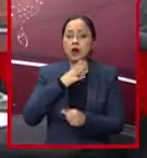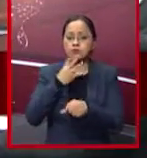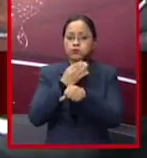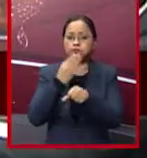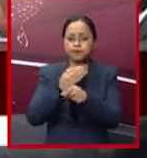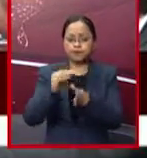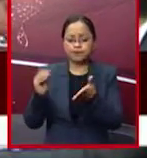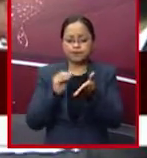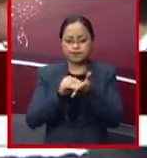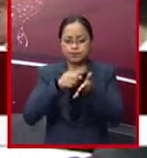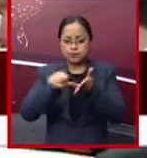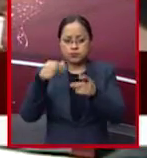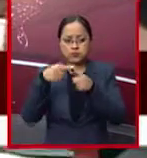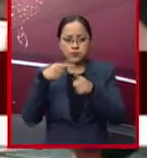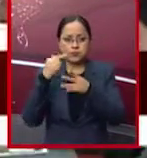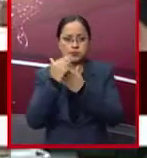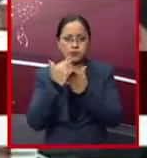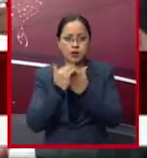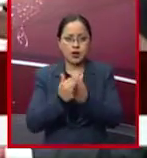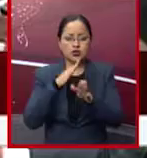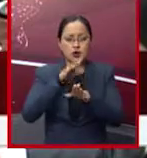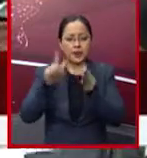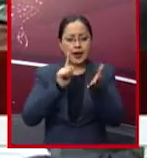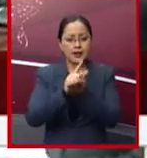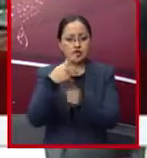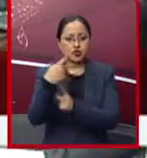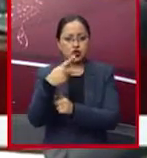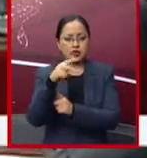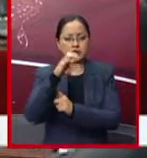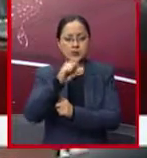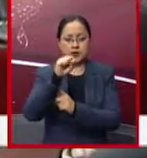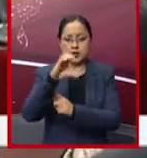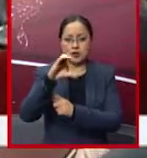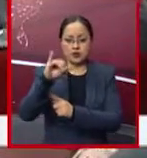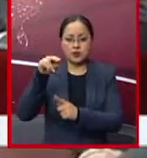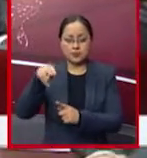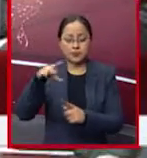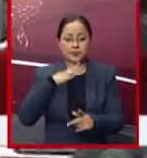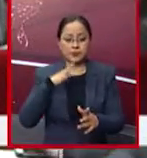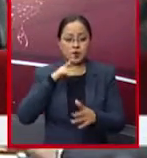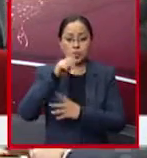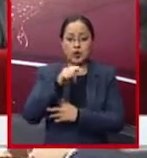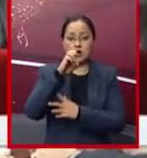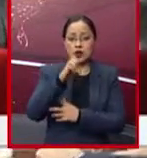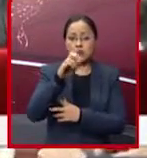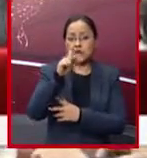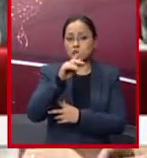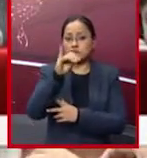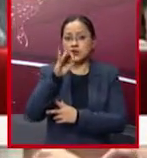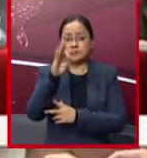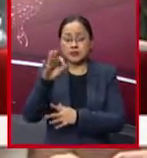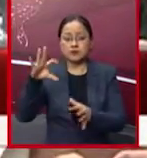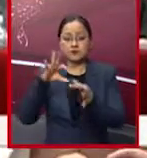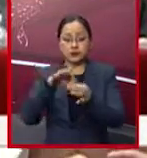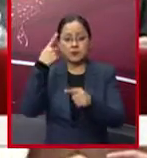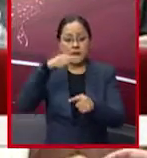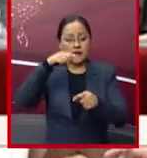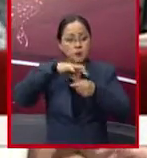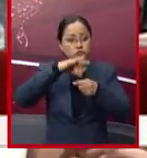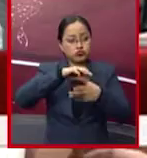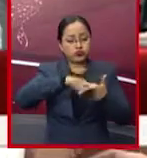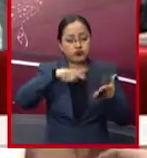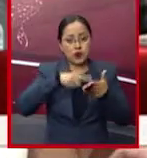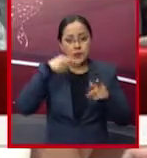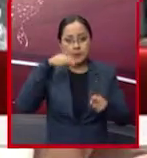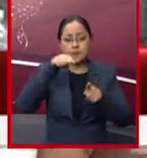reforman, adicionan y derogan diversas disposiciones de la Ley Orgánica del Poder Judicial de la Federación y de la Ley General del Sistema de Medios de Impugnación en